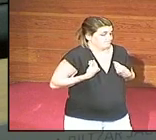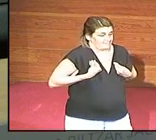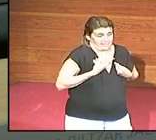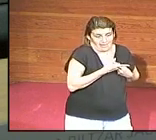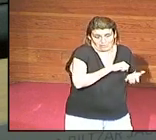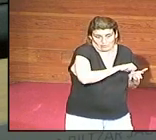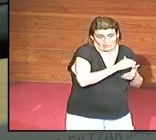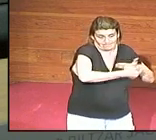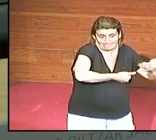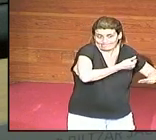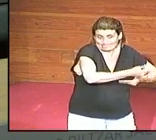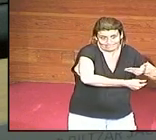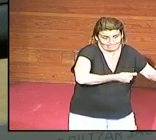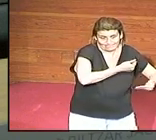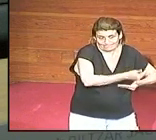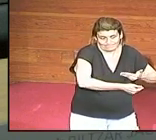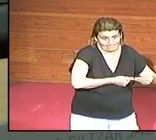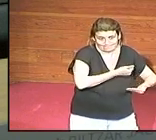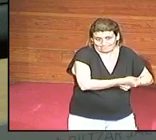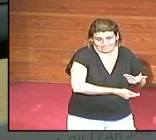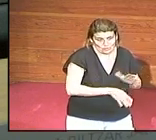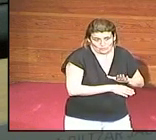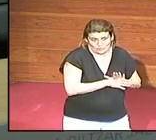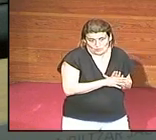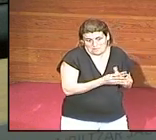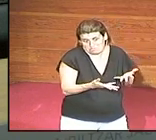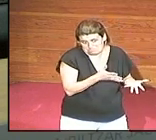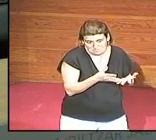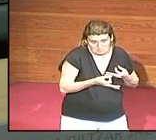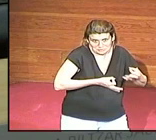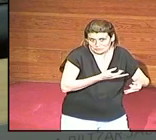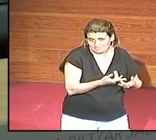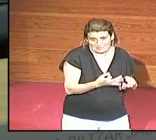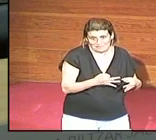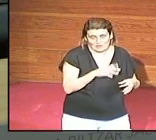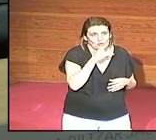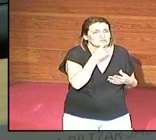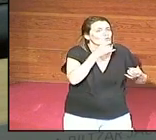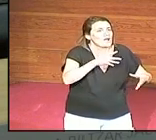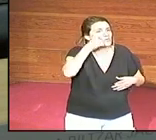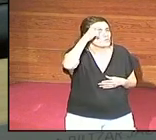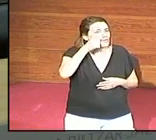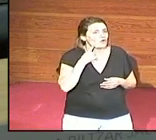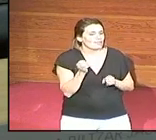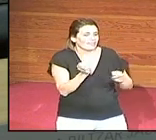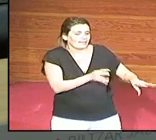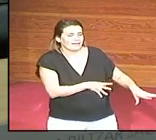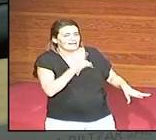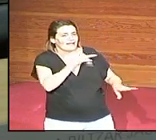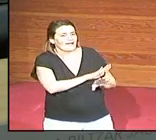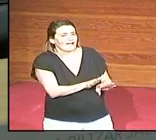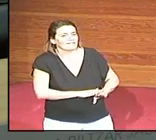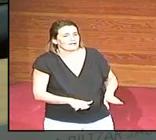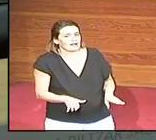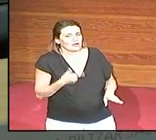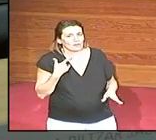sigue sucediendo a sus costados, ¿no? Es un poco como cuando abandonas un pueblo, al final, es decir,